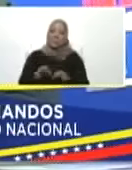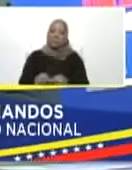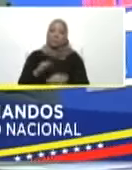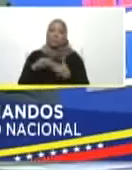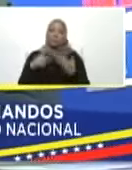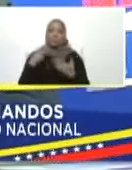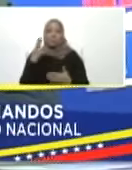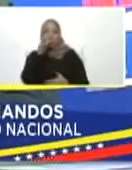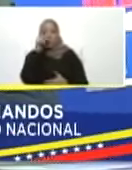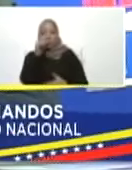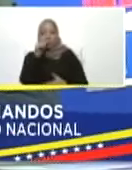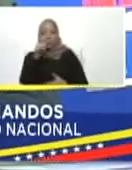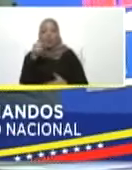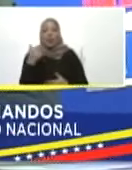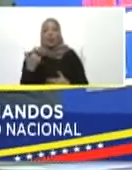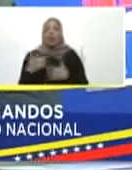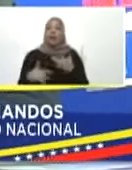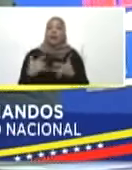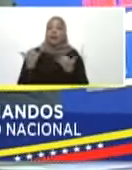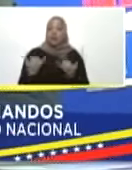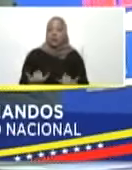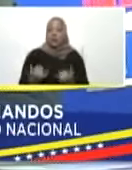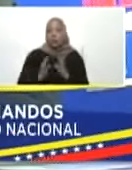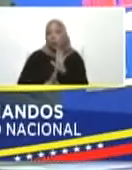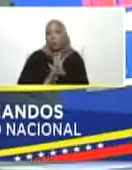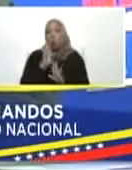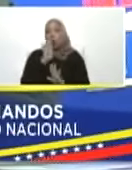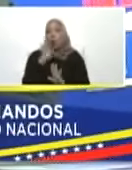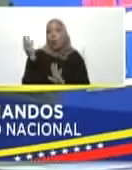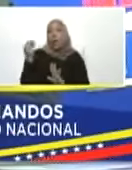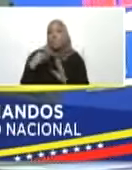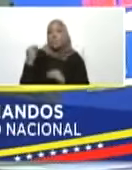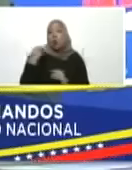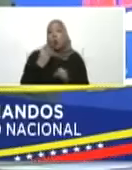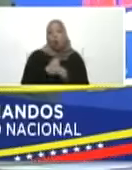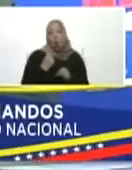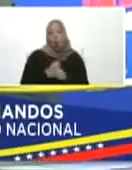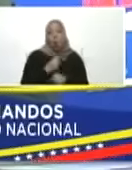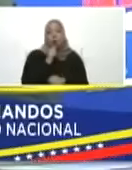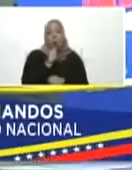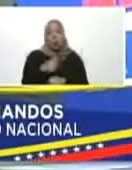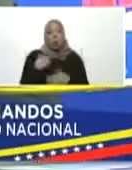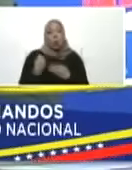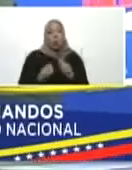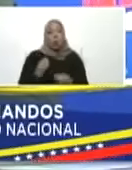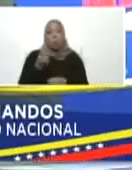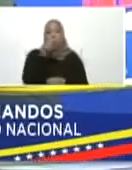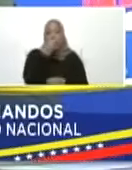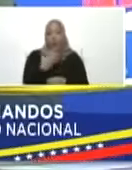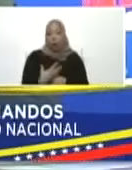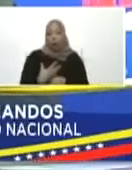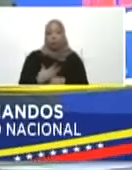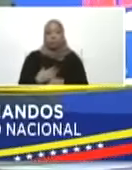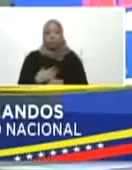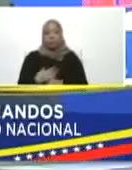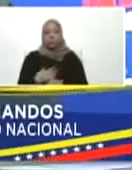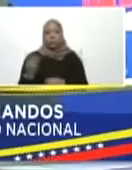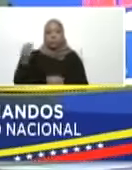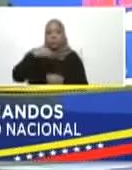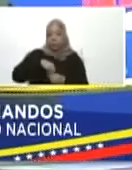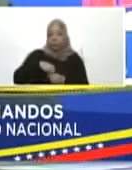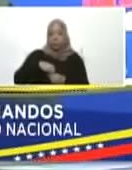venezolanos. De una recuperación que muchos la han catalogado como milagrosa, que